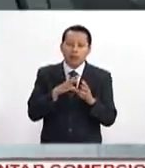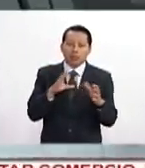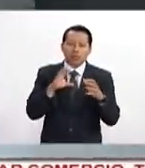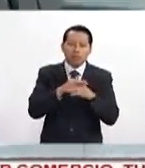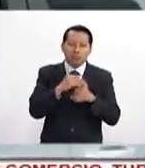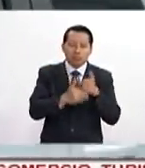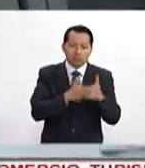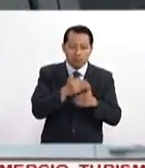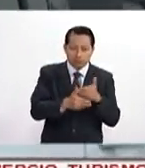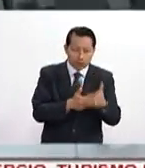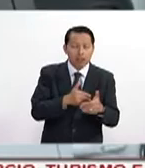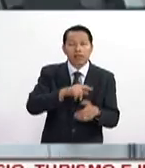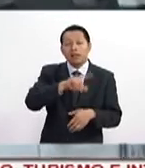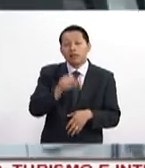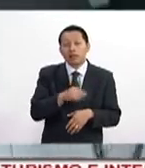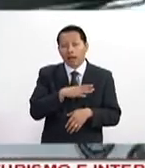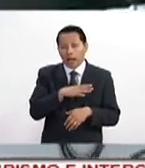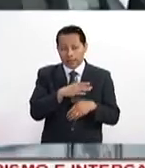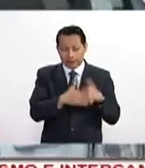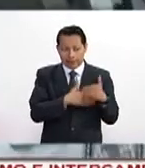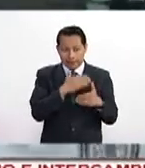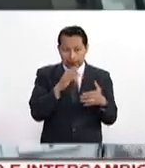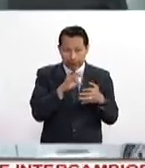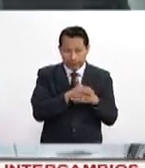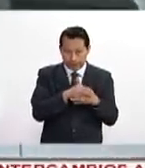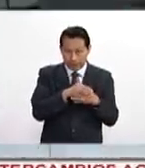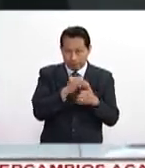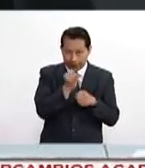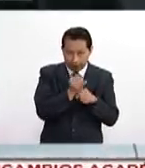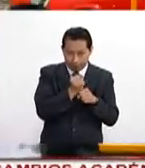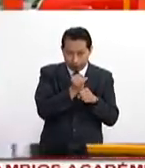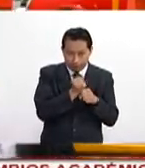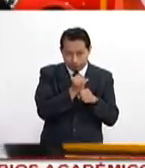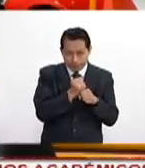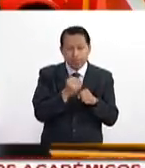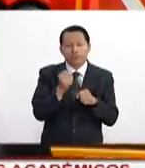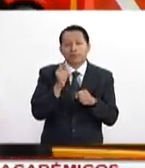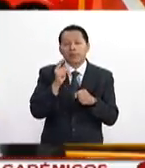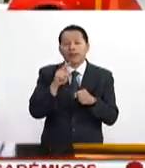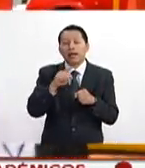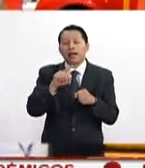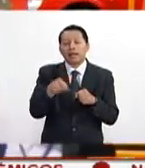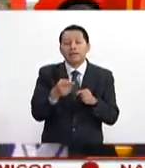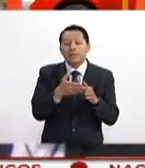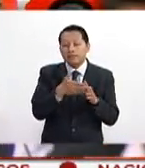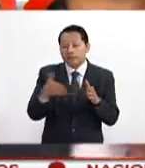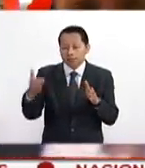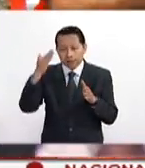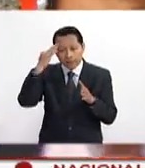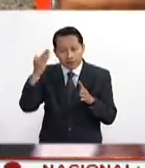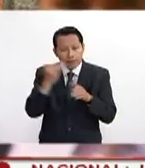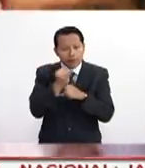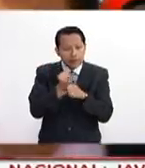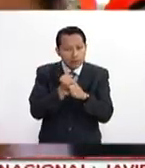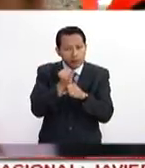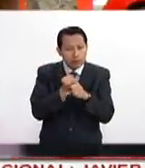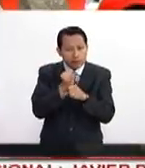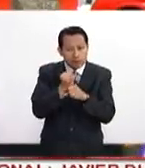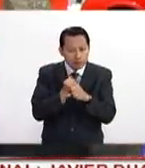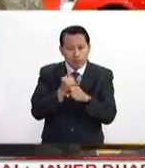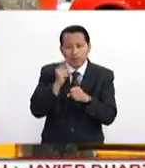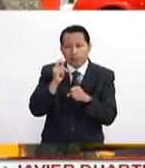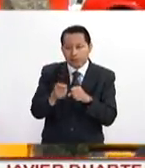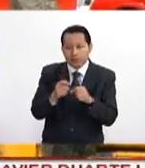vinculación a proceso. Después de la vinculación a proceso, se da un periodo de investigación complementaria, donde las